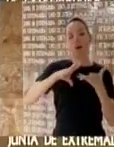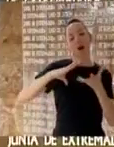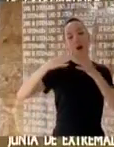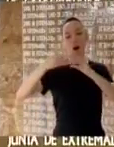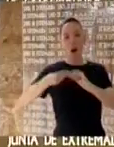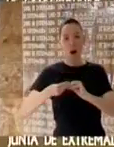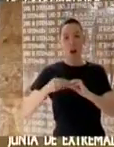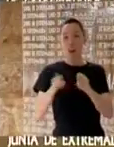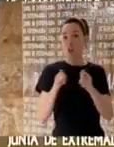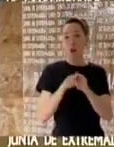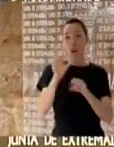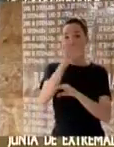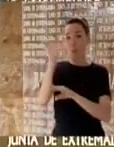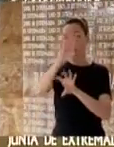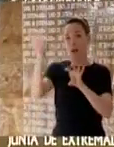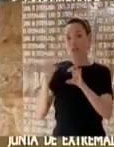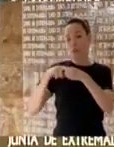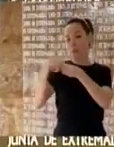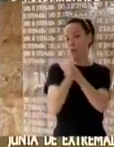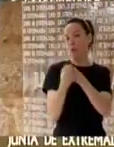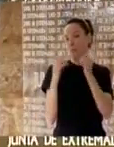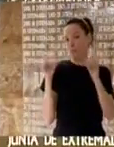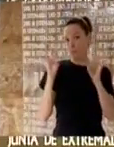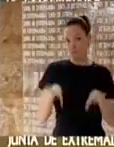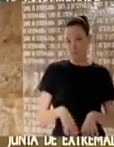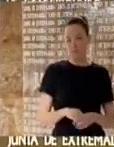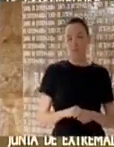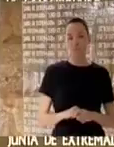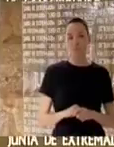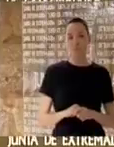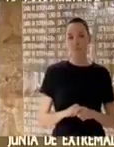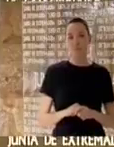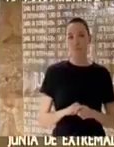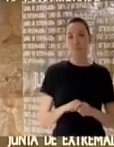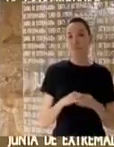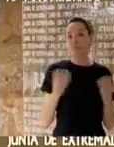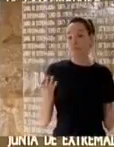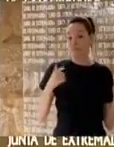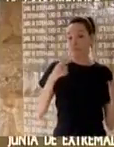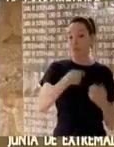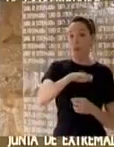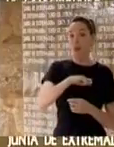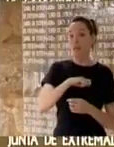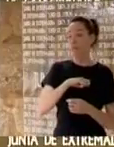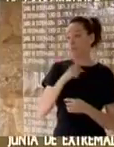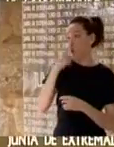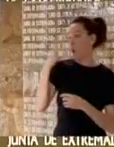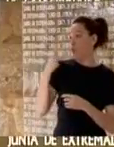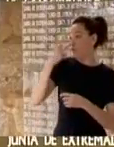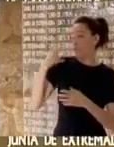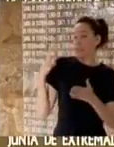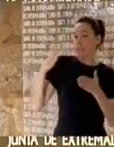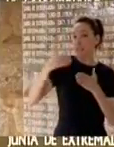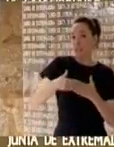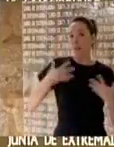ocurre en otros países de Europa. Básicamente, lo que se ha sufrido en España durante estos últimos años ha